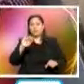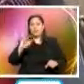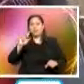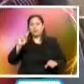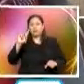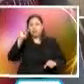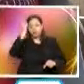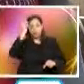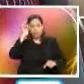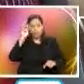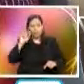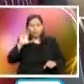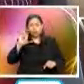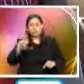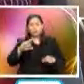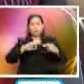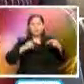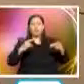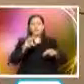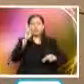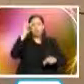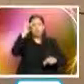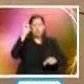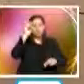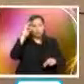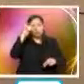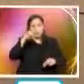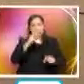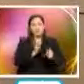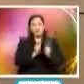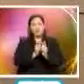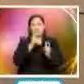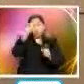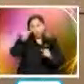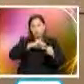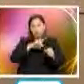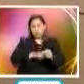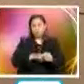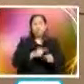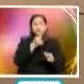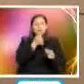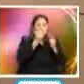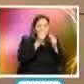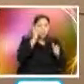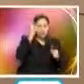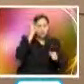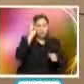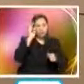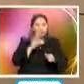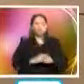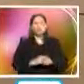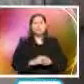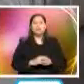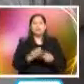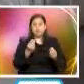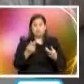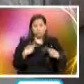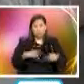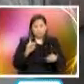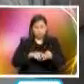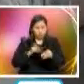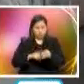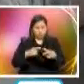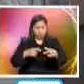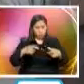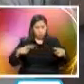www.pediatriadown.com y Red Down México, que es un grupo de especialistas que vemos a niños con síndrome de Down. Claro está. ¿Qué tanta población de